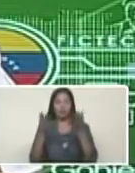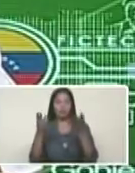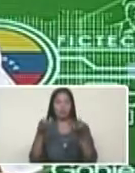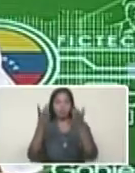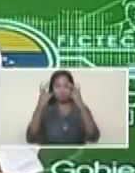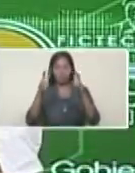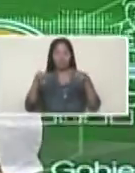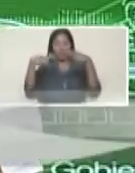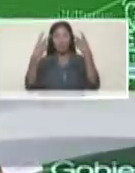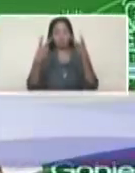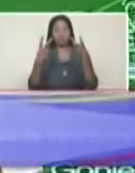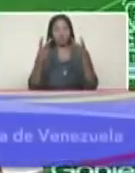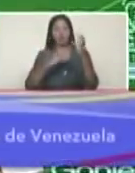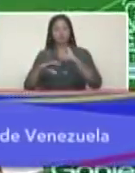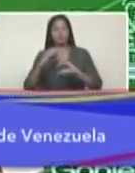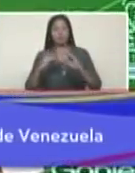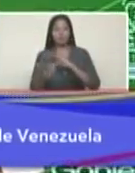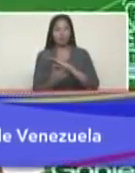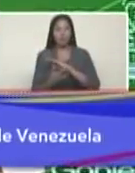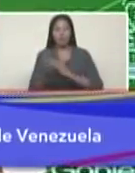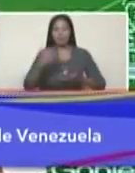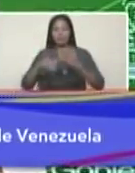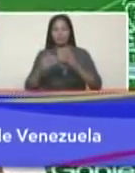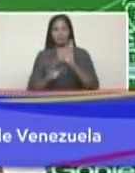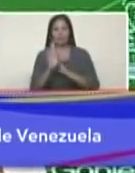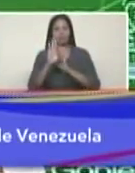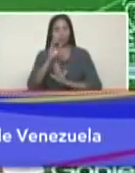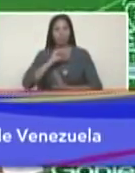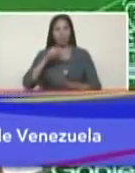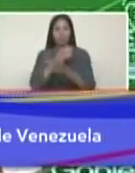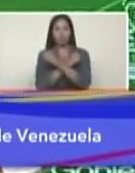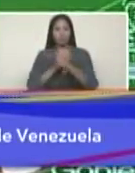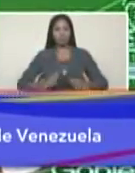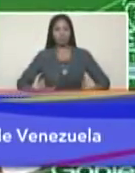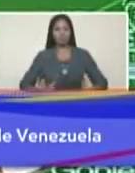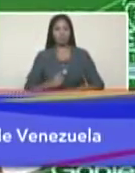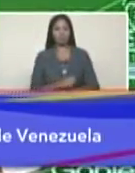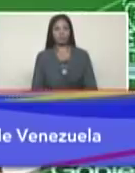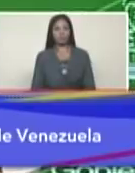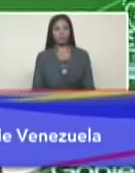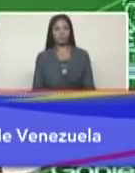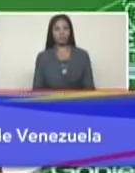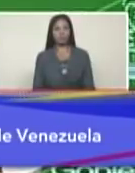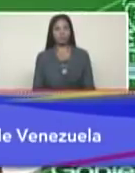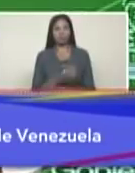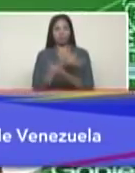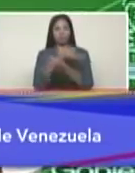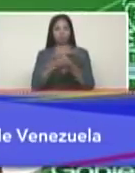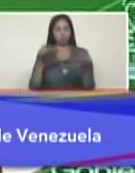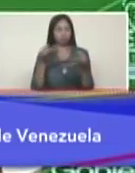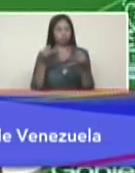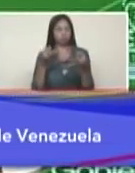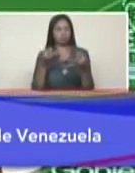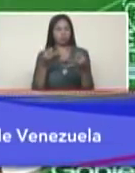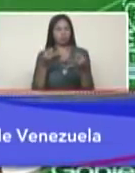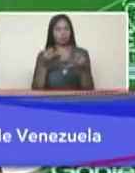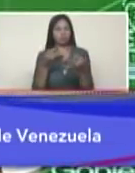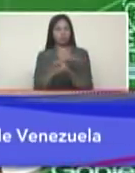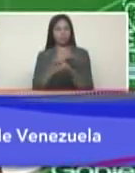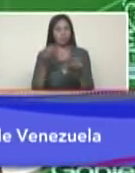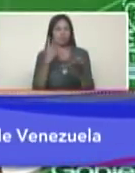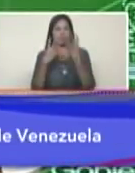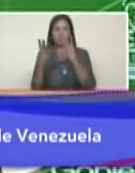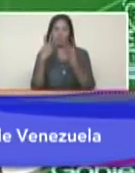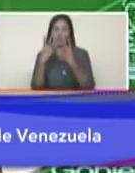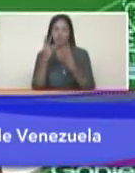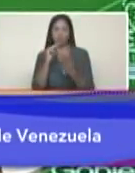Ciencia, la Tecnología al servicio del desarrollo de nuestra Fuerza Armada Nacional Bolivariana. Extraordinaria exposición.